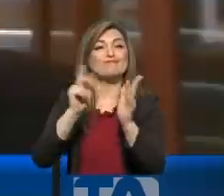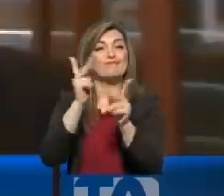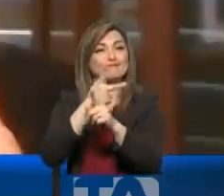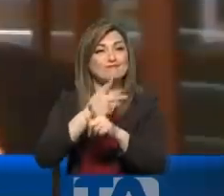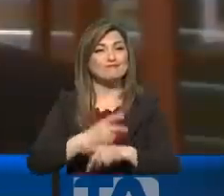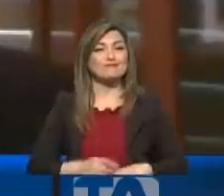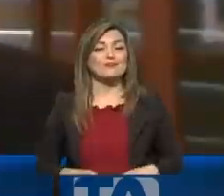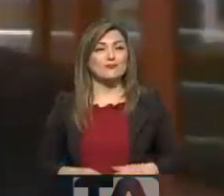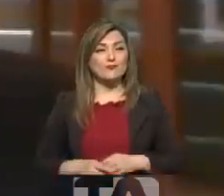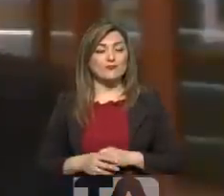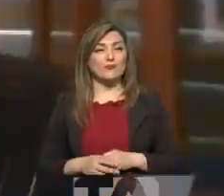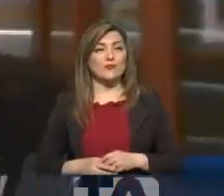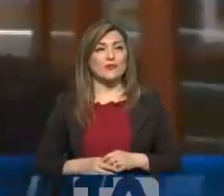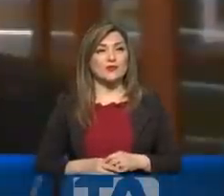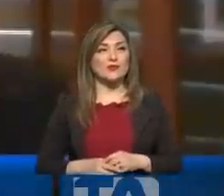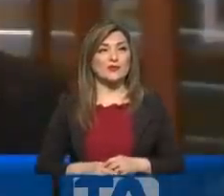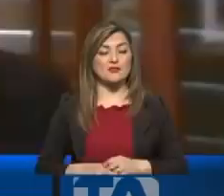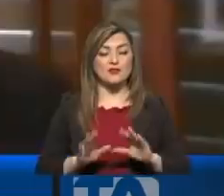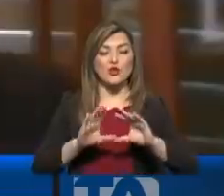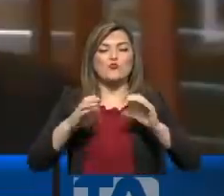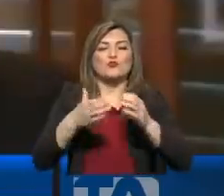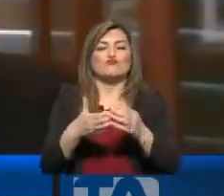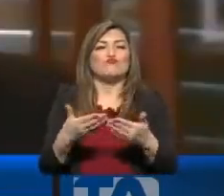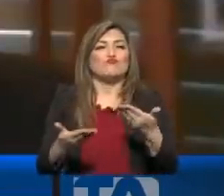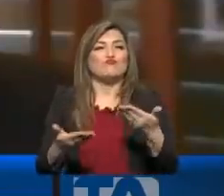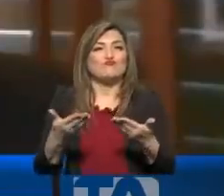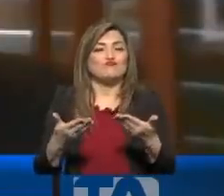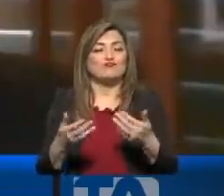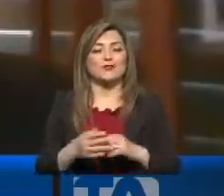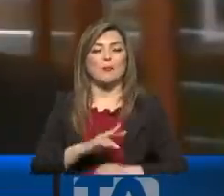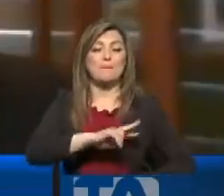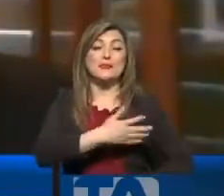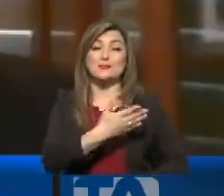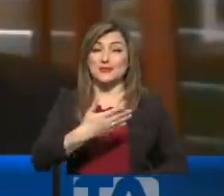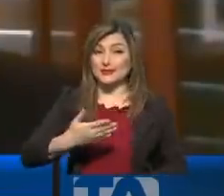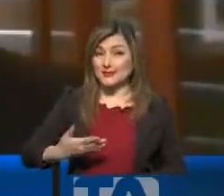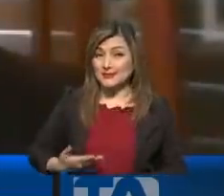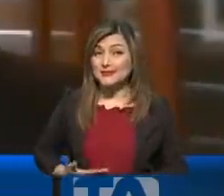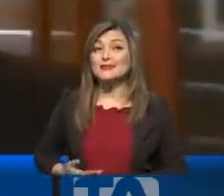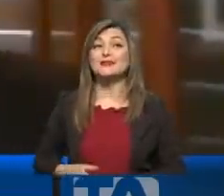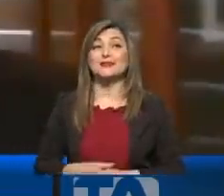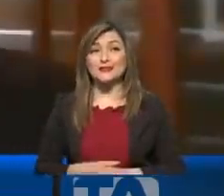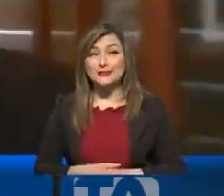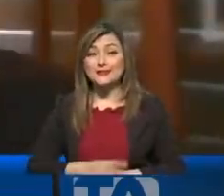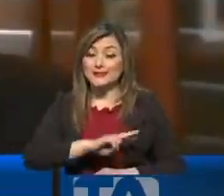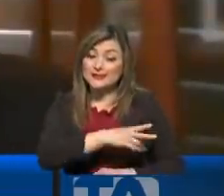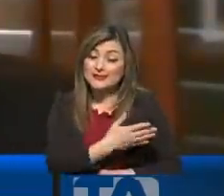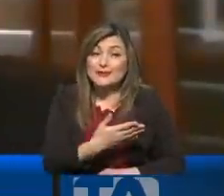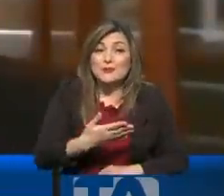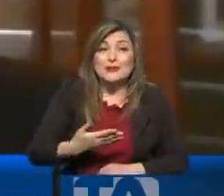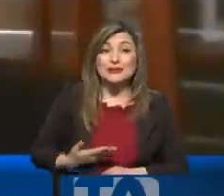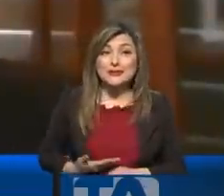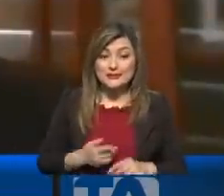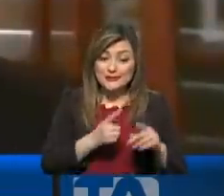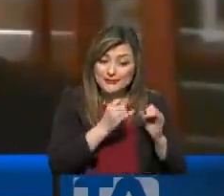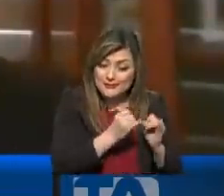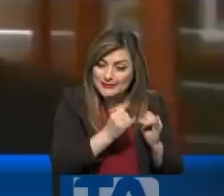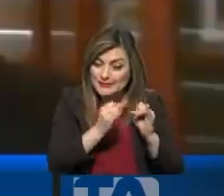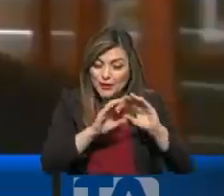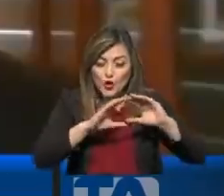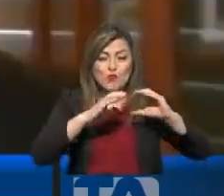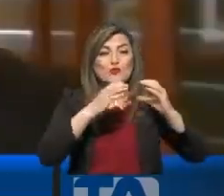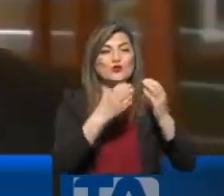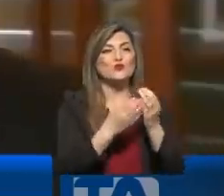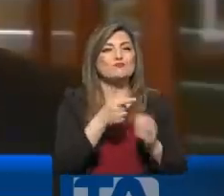productivo. ¿Cuál es el contrapeso de las comisiones, Dayana? Las vicepresidencias, ¿sí? Porque los vicepresidentes de las comisiones muchas